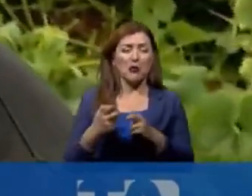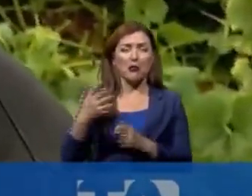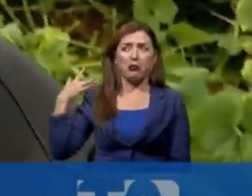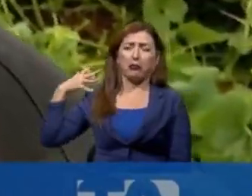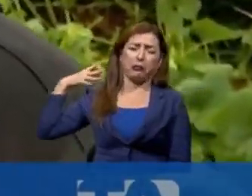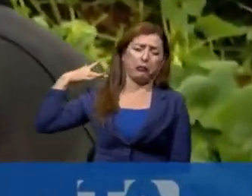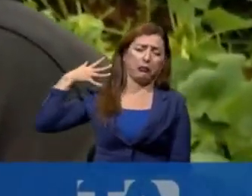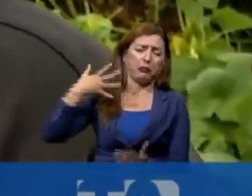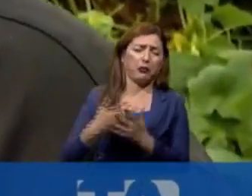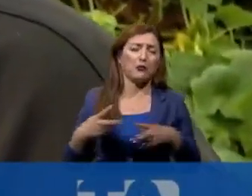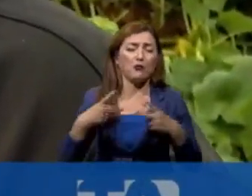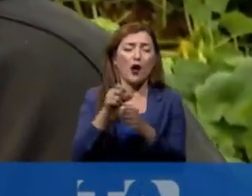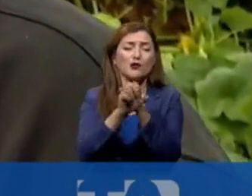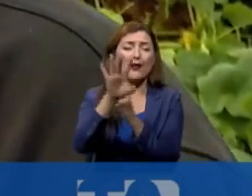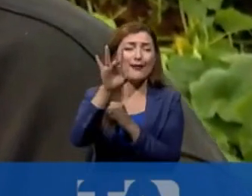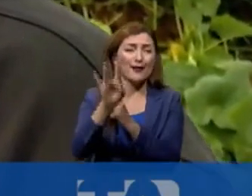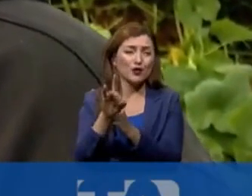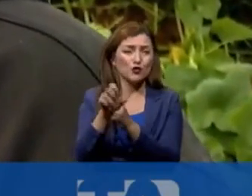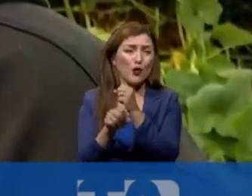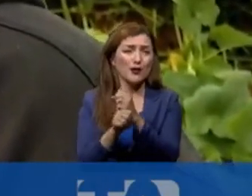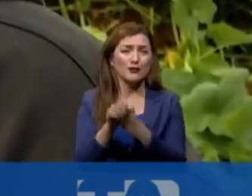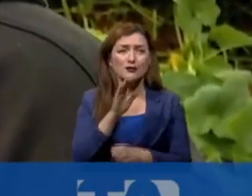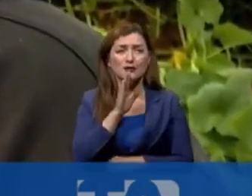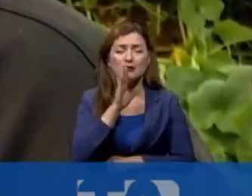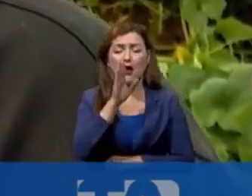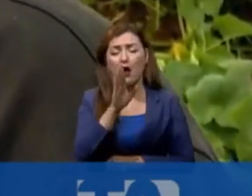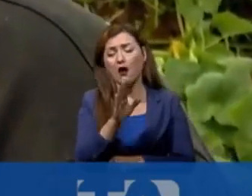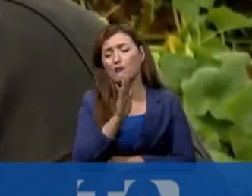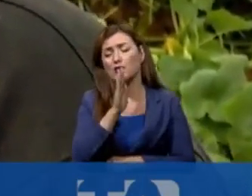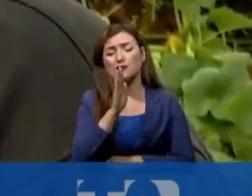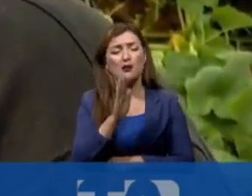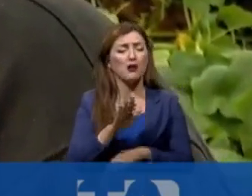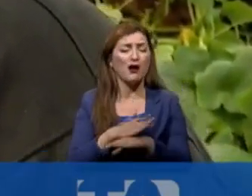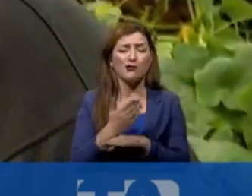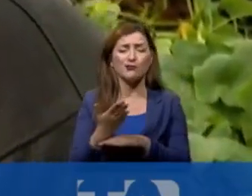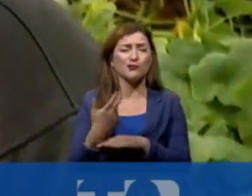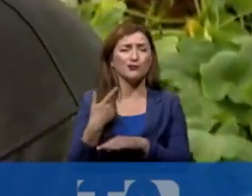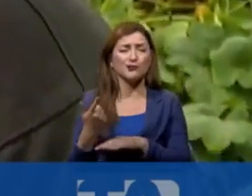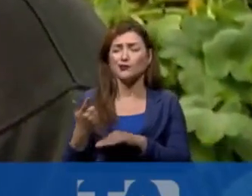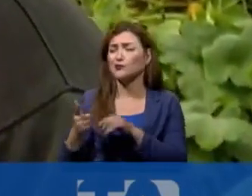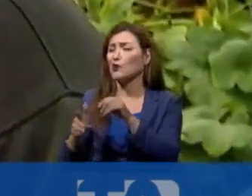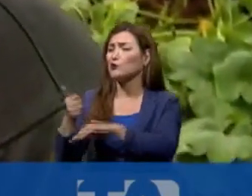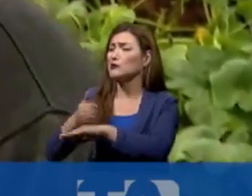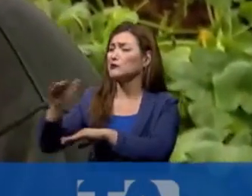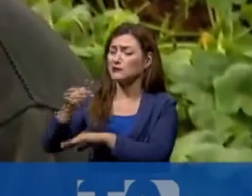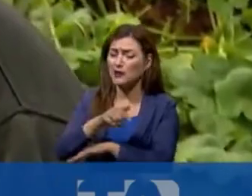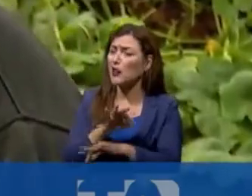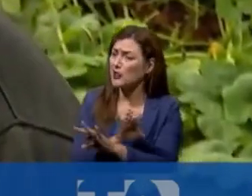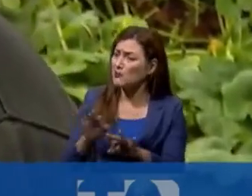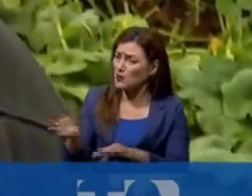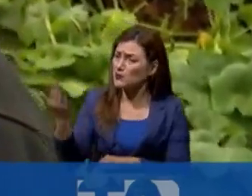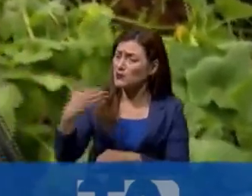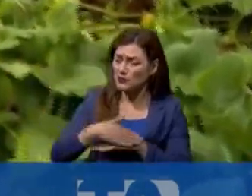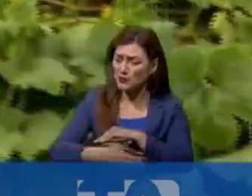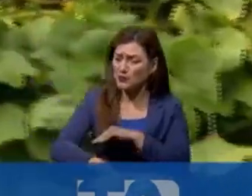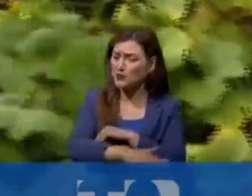Yo vivo aquí ya más de 38 años y la constante motivo de que nadie venga a limpiar la la quebrada sobre